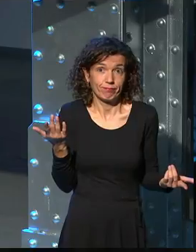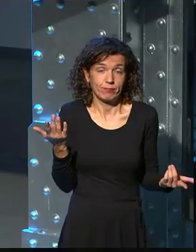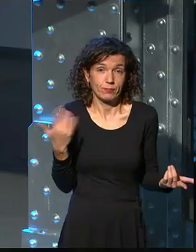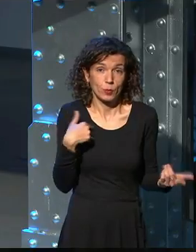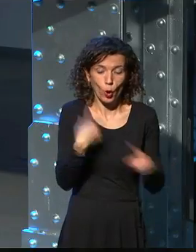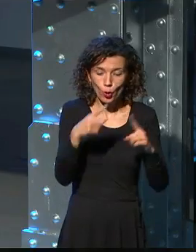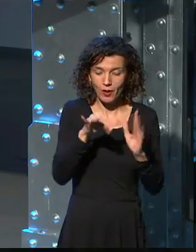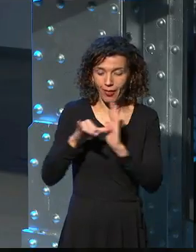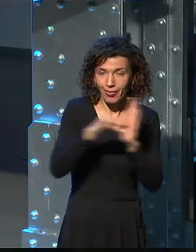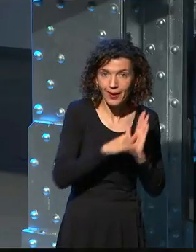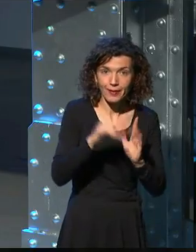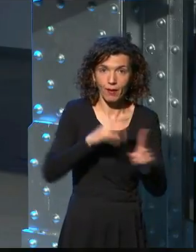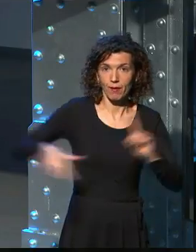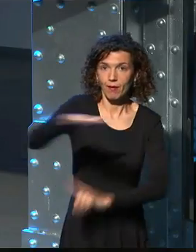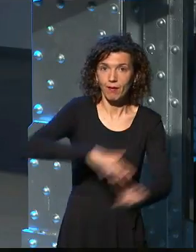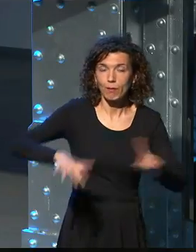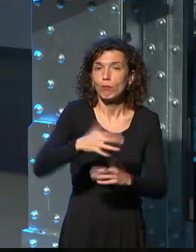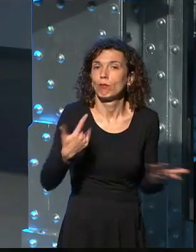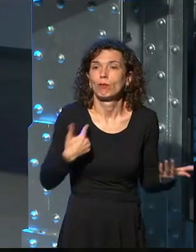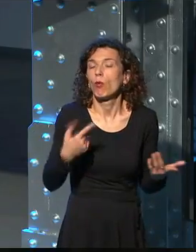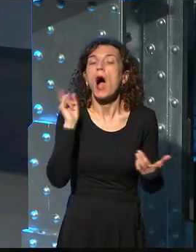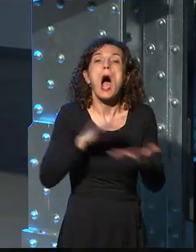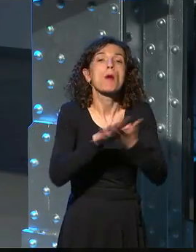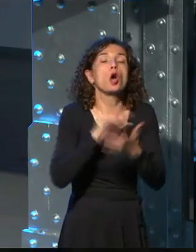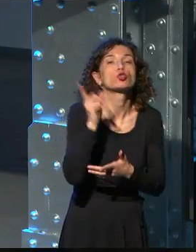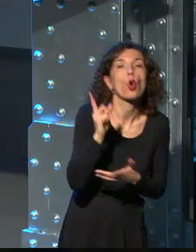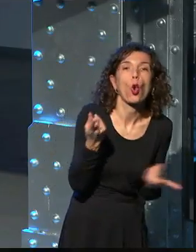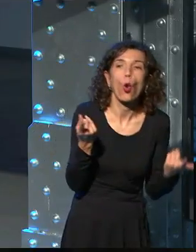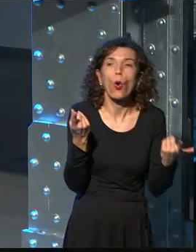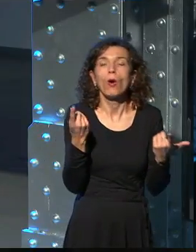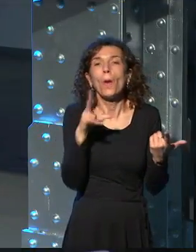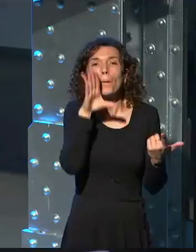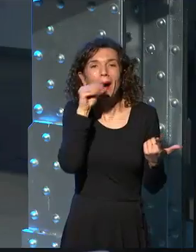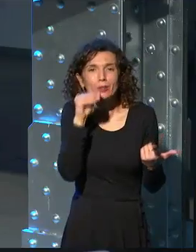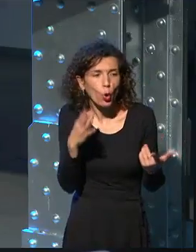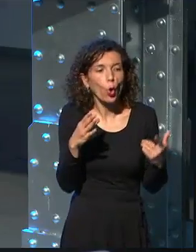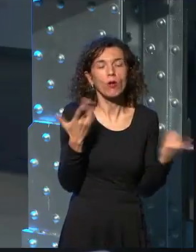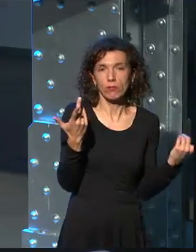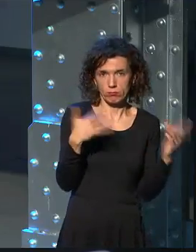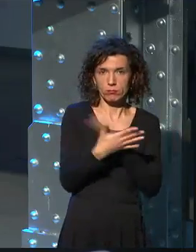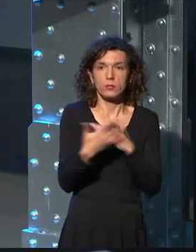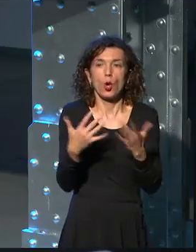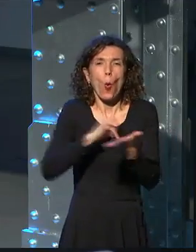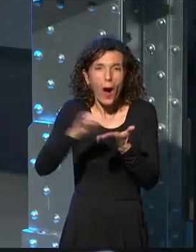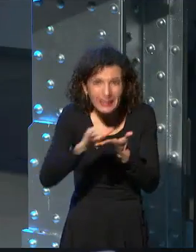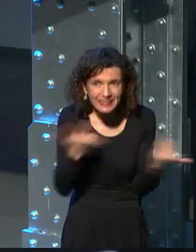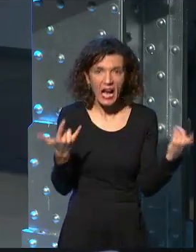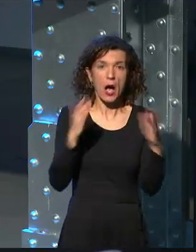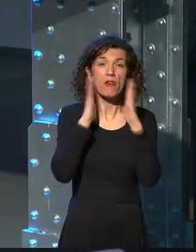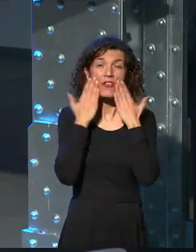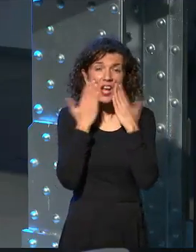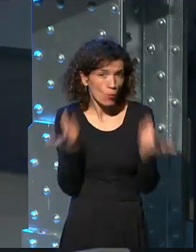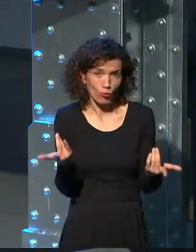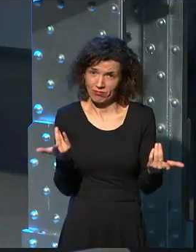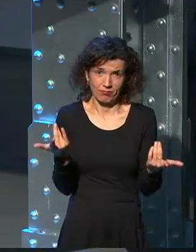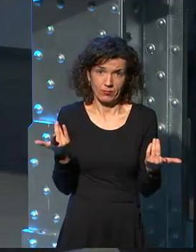que nos rodean, que no hablemos solamente del batido de goma, pero si estamos hablando de Facebook, de WhatsApp y estas alarmas constantes,